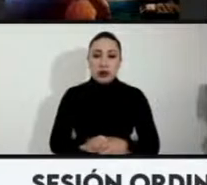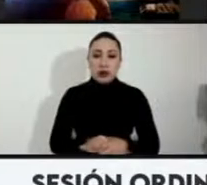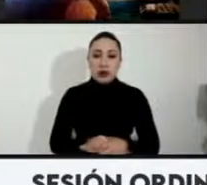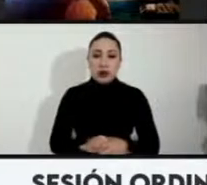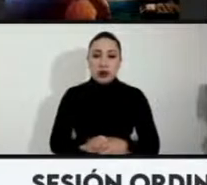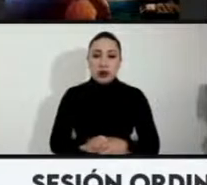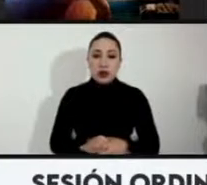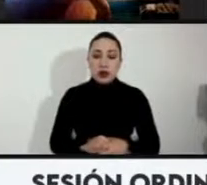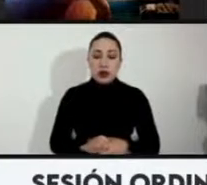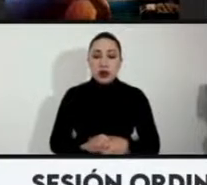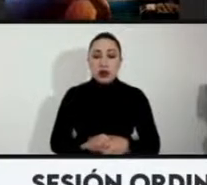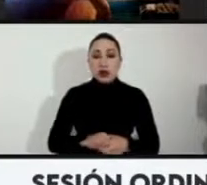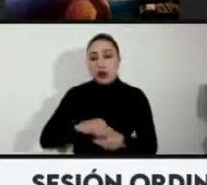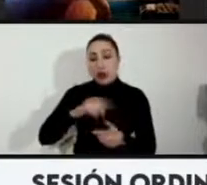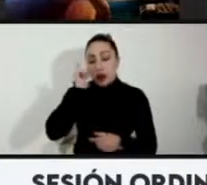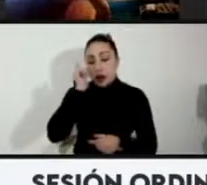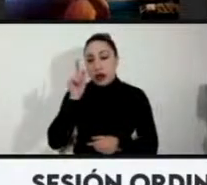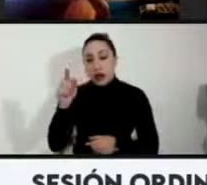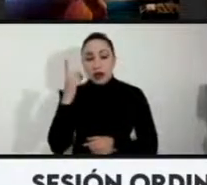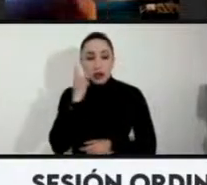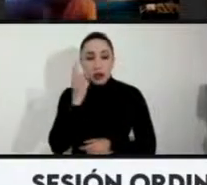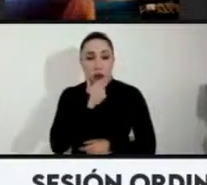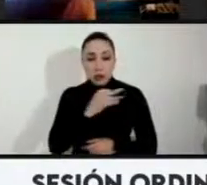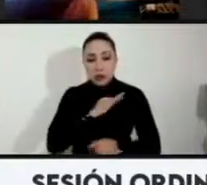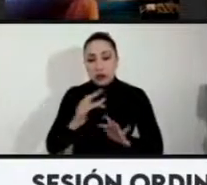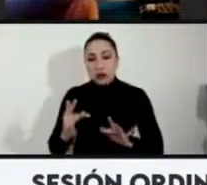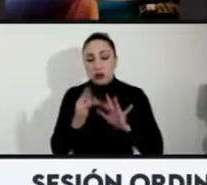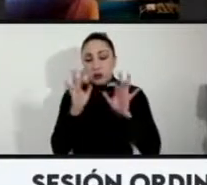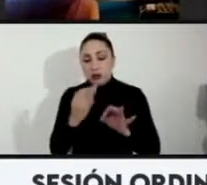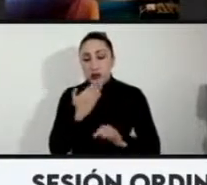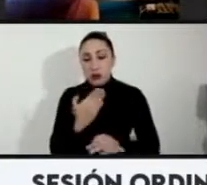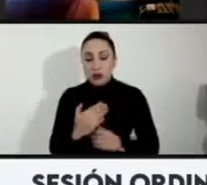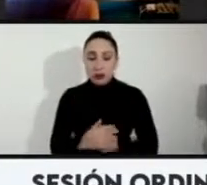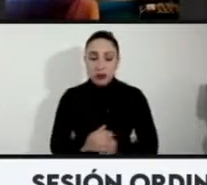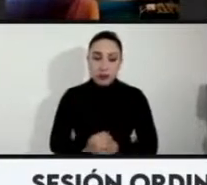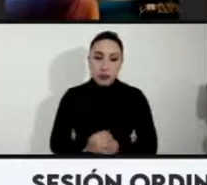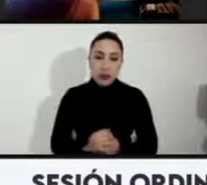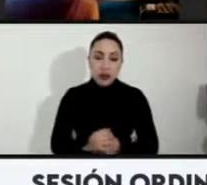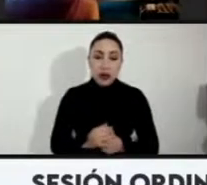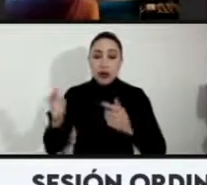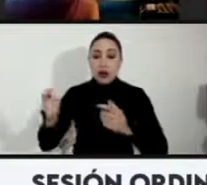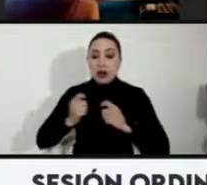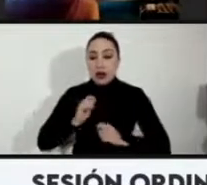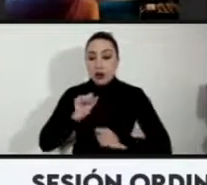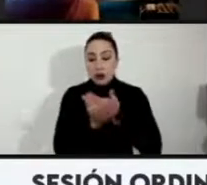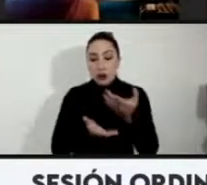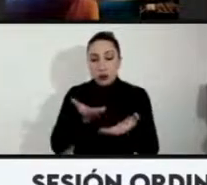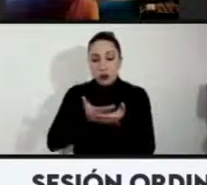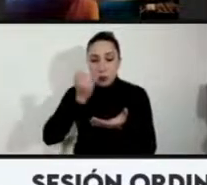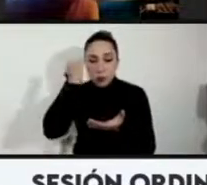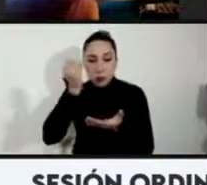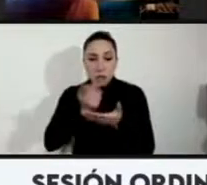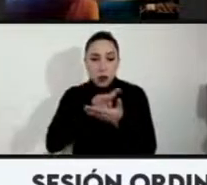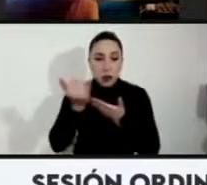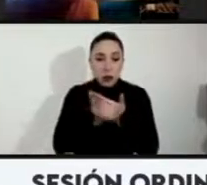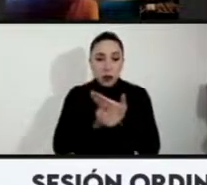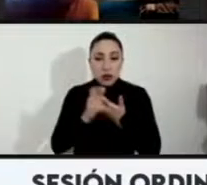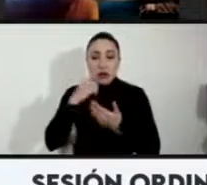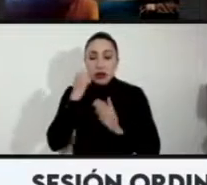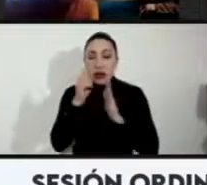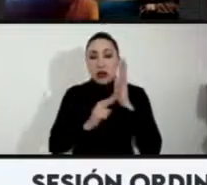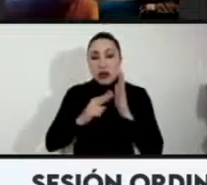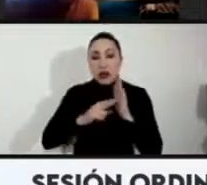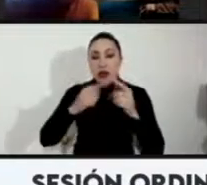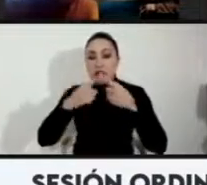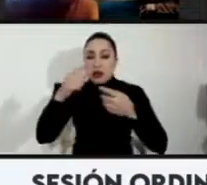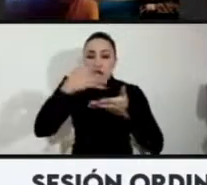ya se haya podido conectar correctamente. Se recibió una iniciativa con proyecto de decreto por el que se reforman diversas disposiciones de